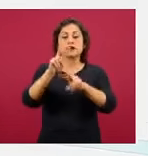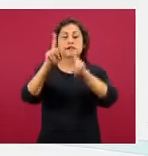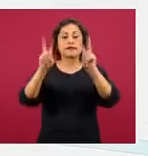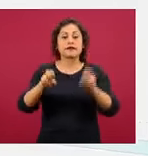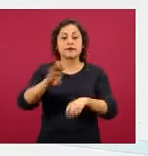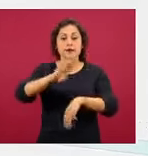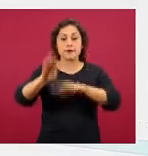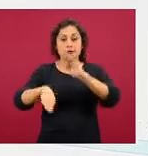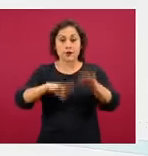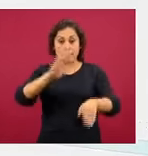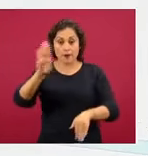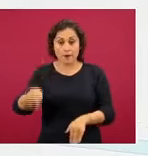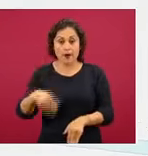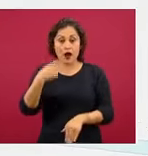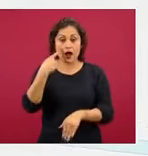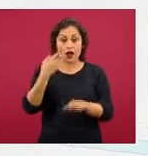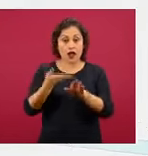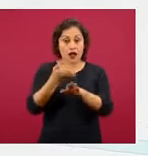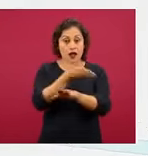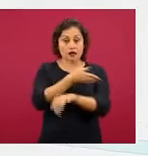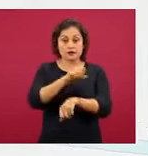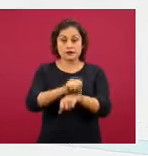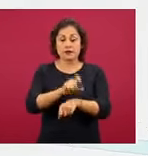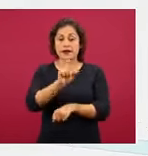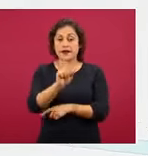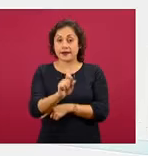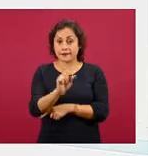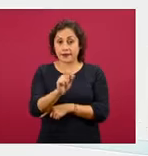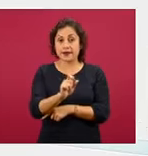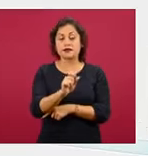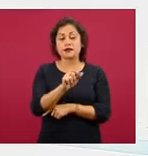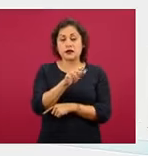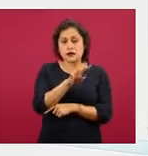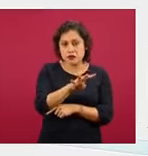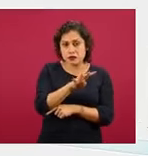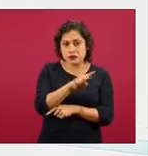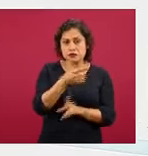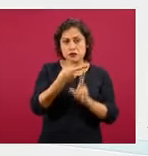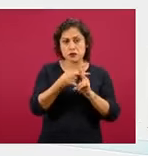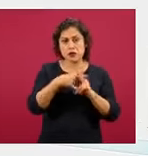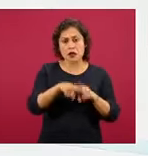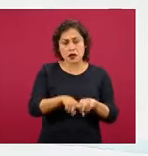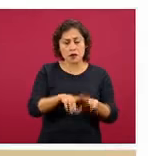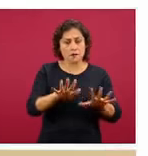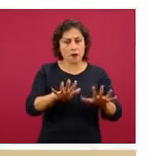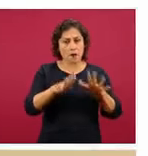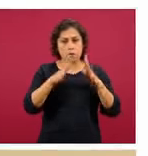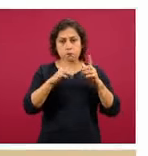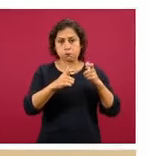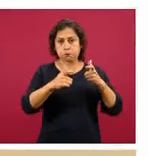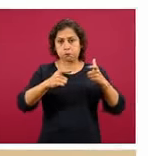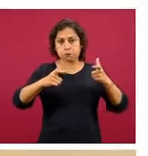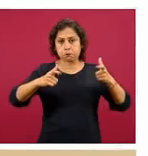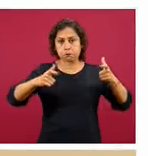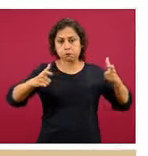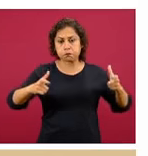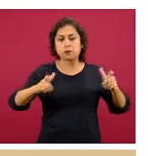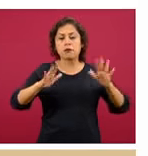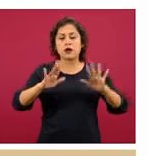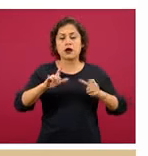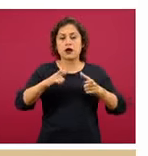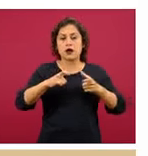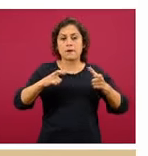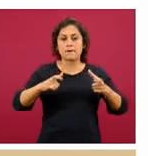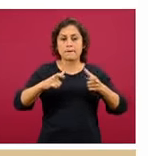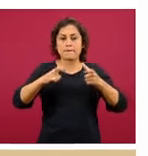de mortalidad, desde la semana 20 o 19 que pensó el exceso, se ha tenido prácticamente un ascenso continuo de